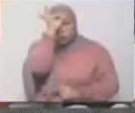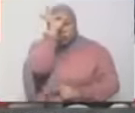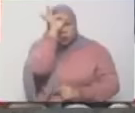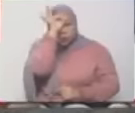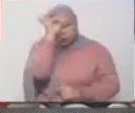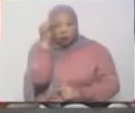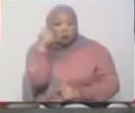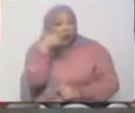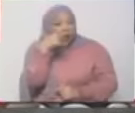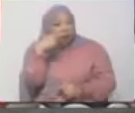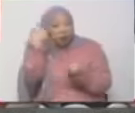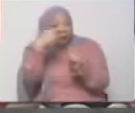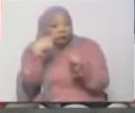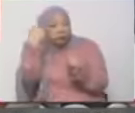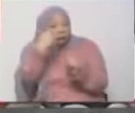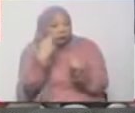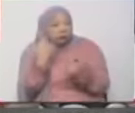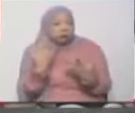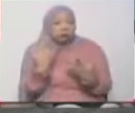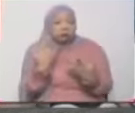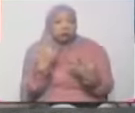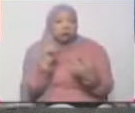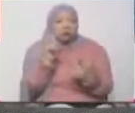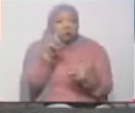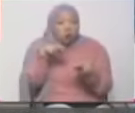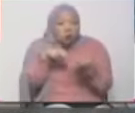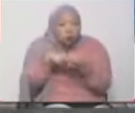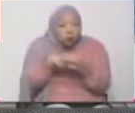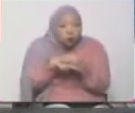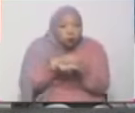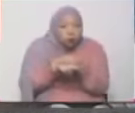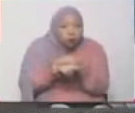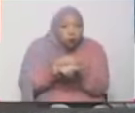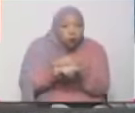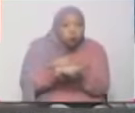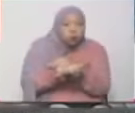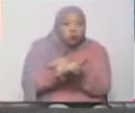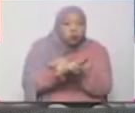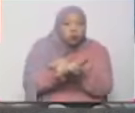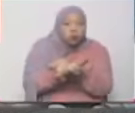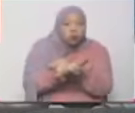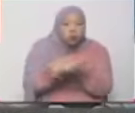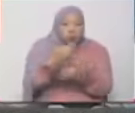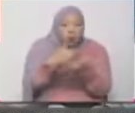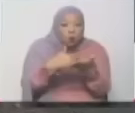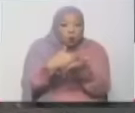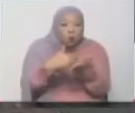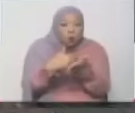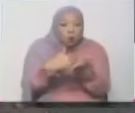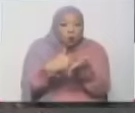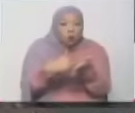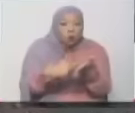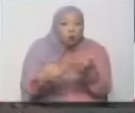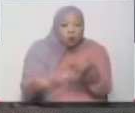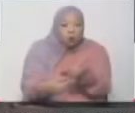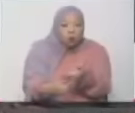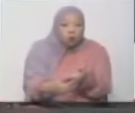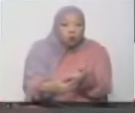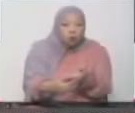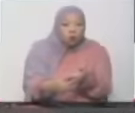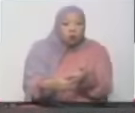teléfono, entonces el tipo se agachó, ya traía un papelito, pa, pa,